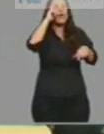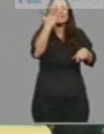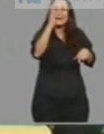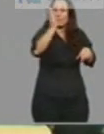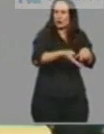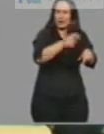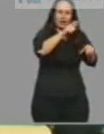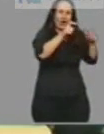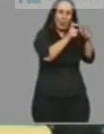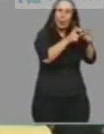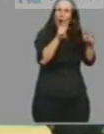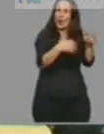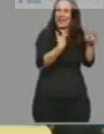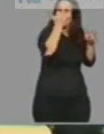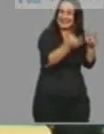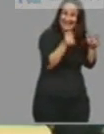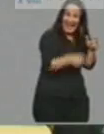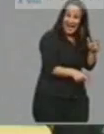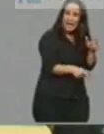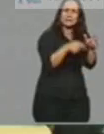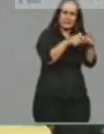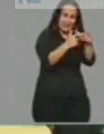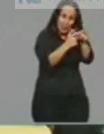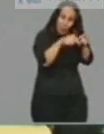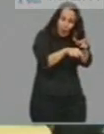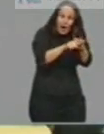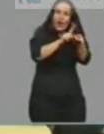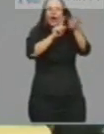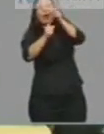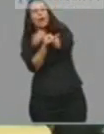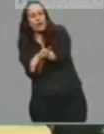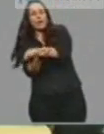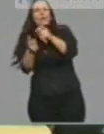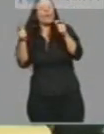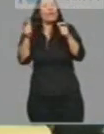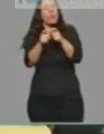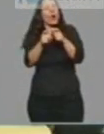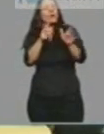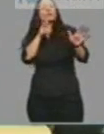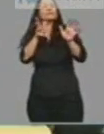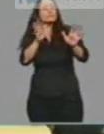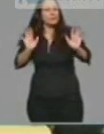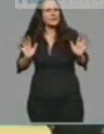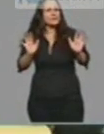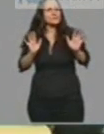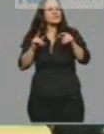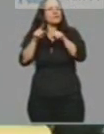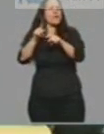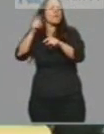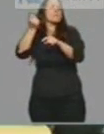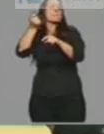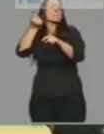93%, vamos a reemplazar esos títulos, esos bonos, por bonos similares, por moneda